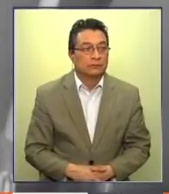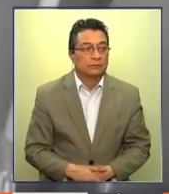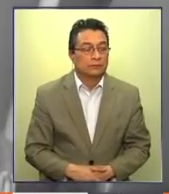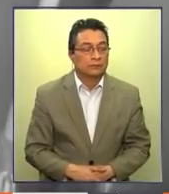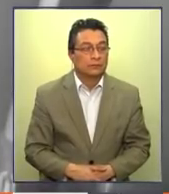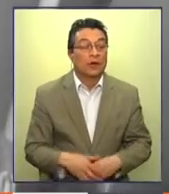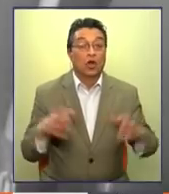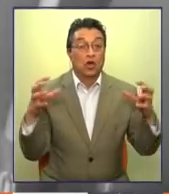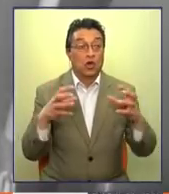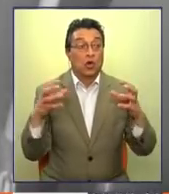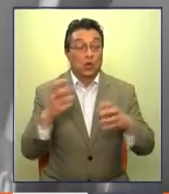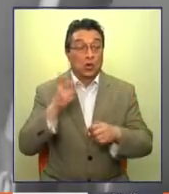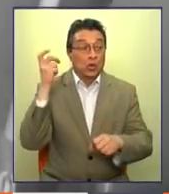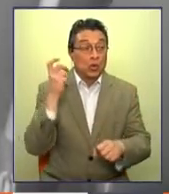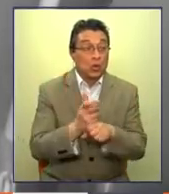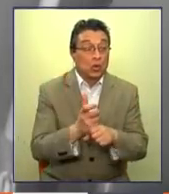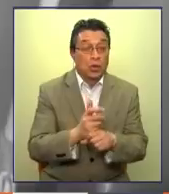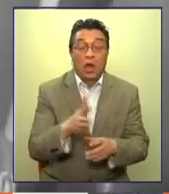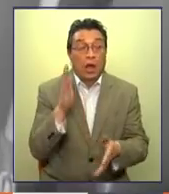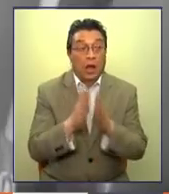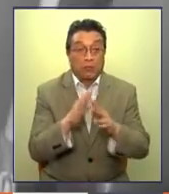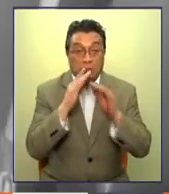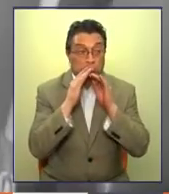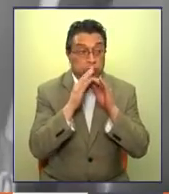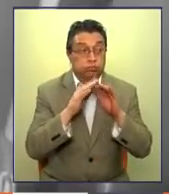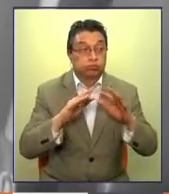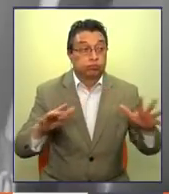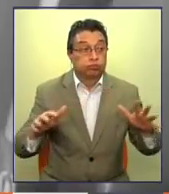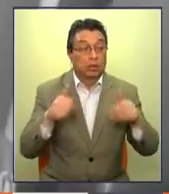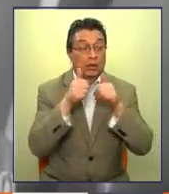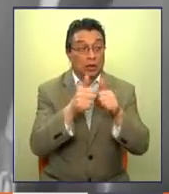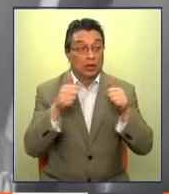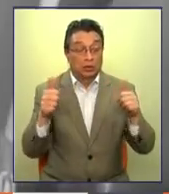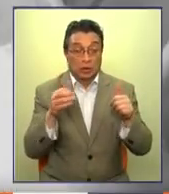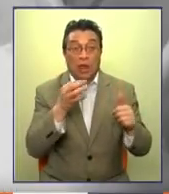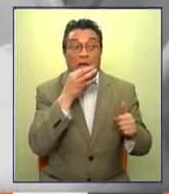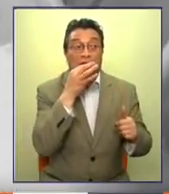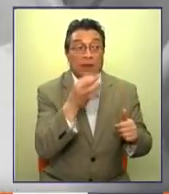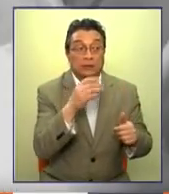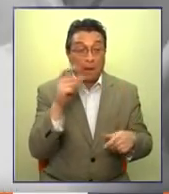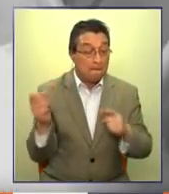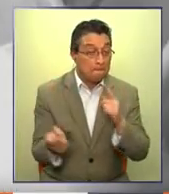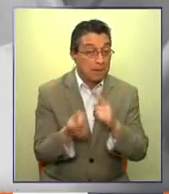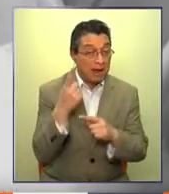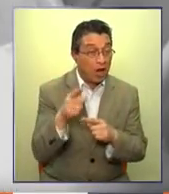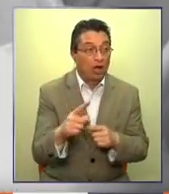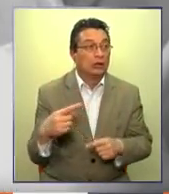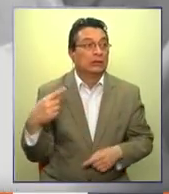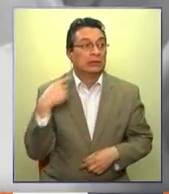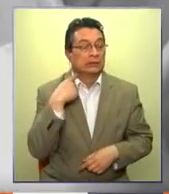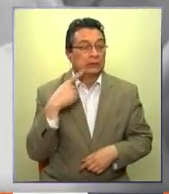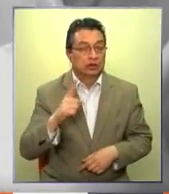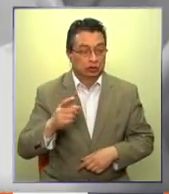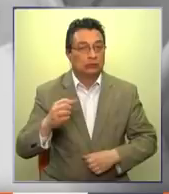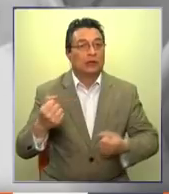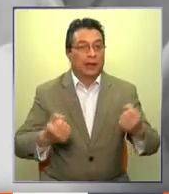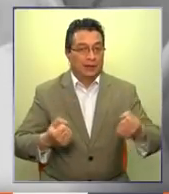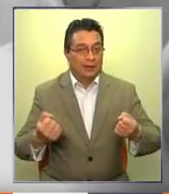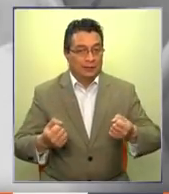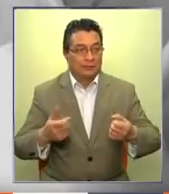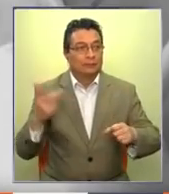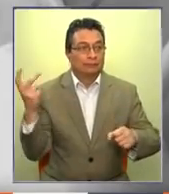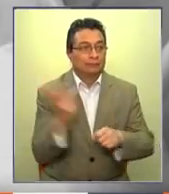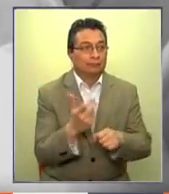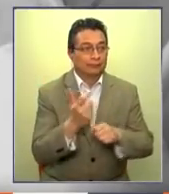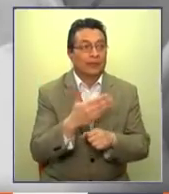Lento asalto que fue rápidamente viralizado, autoridades en alerta es que no era el primero que afectaba a la industria de la locomoción colectiva. También